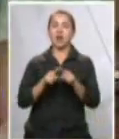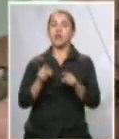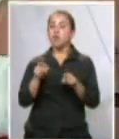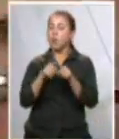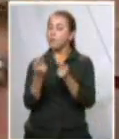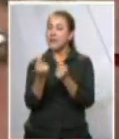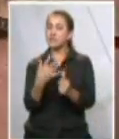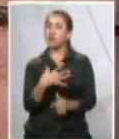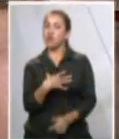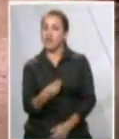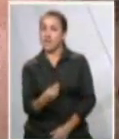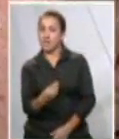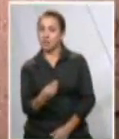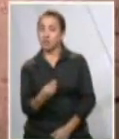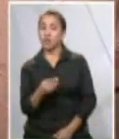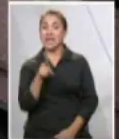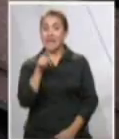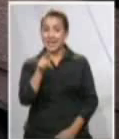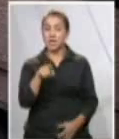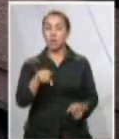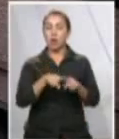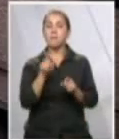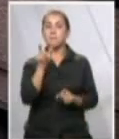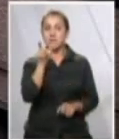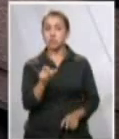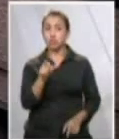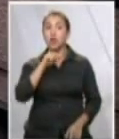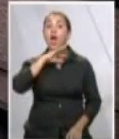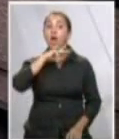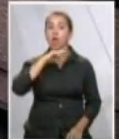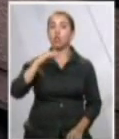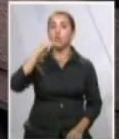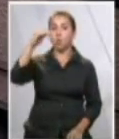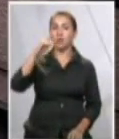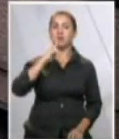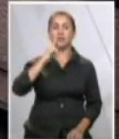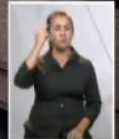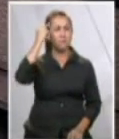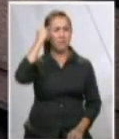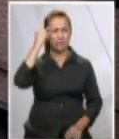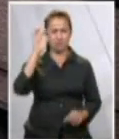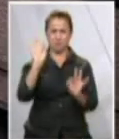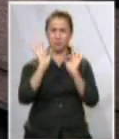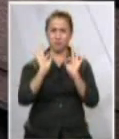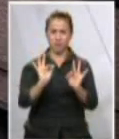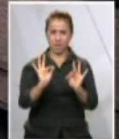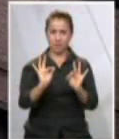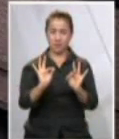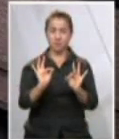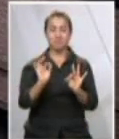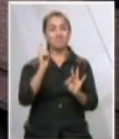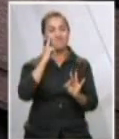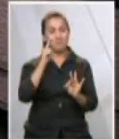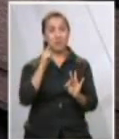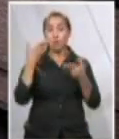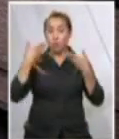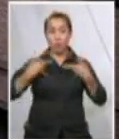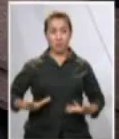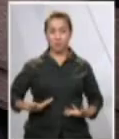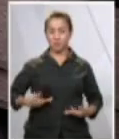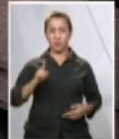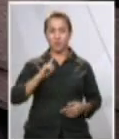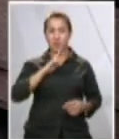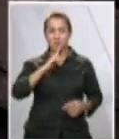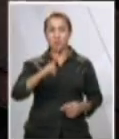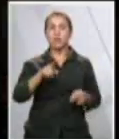yo. Porque él es una persona adulta que tiene su mente perfecta, pero su cuerpo es